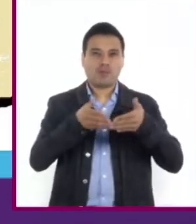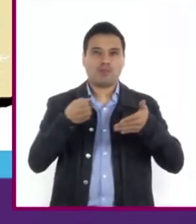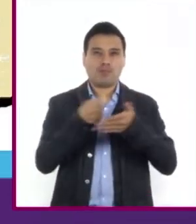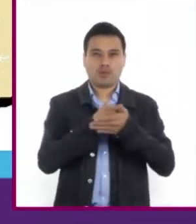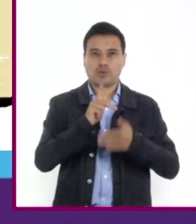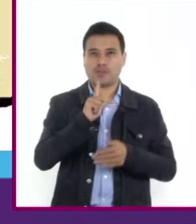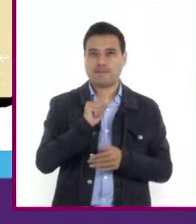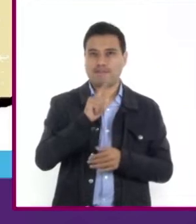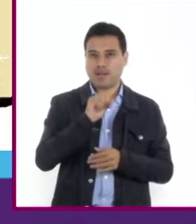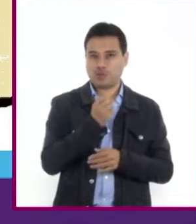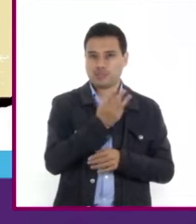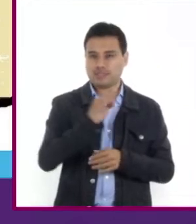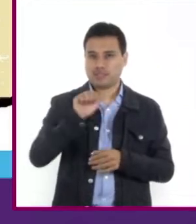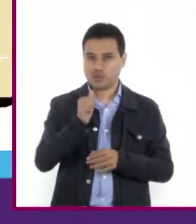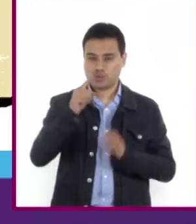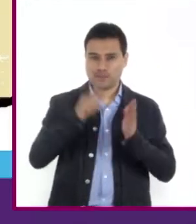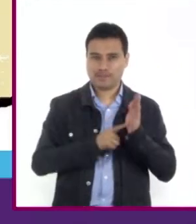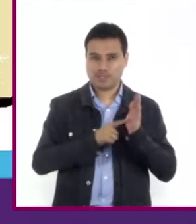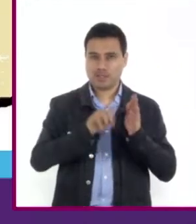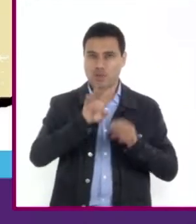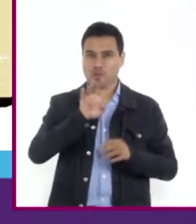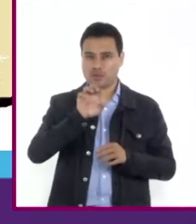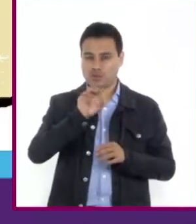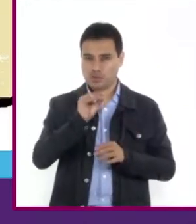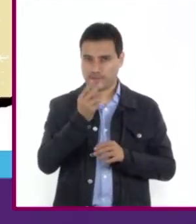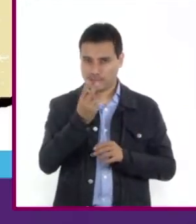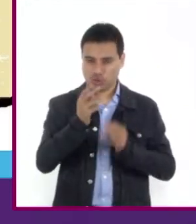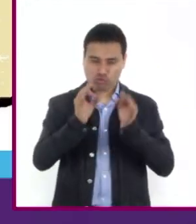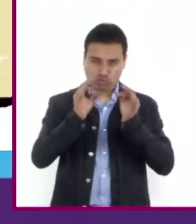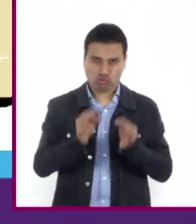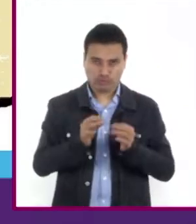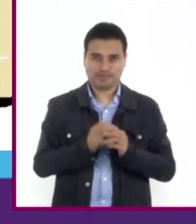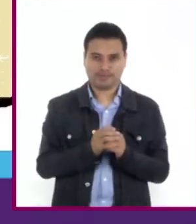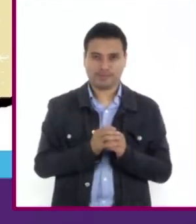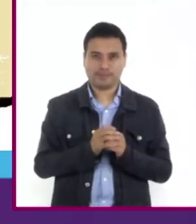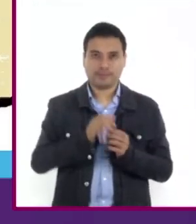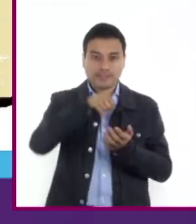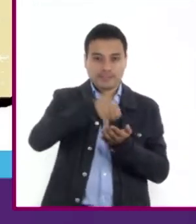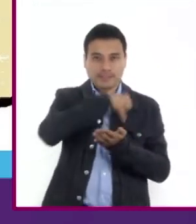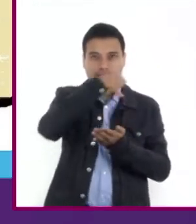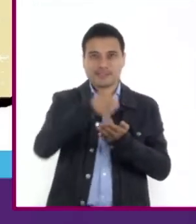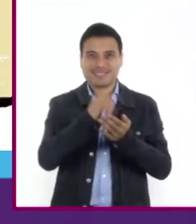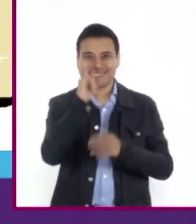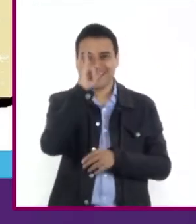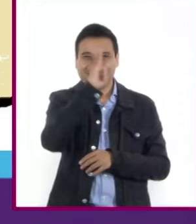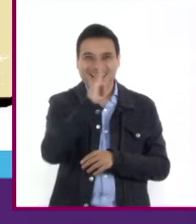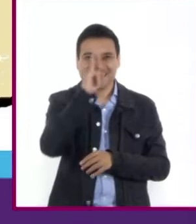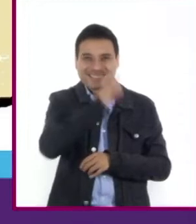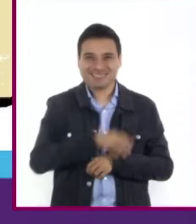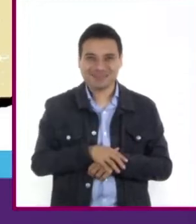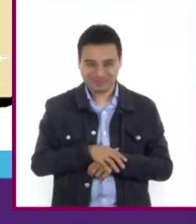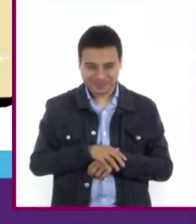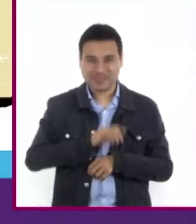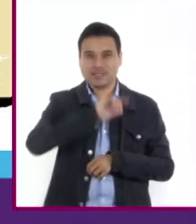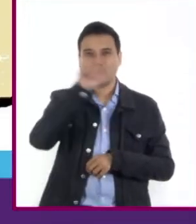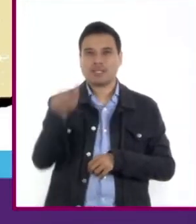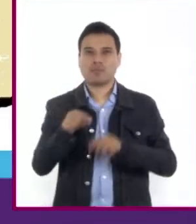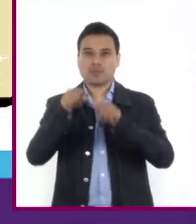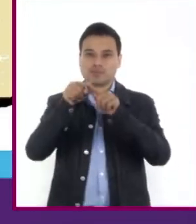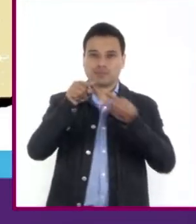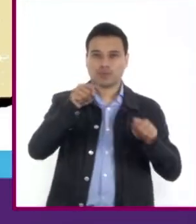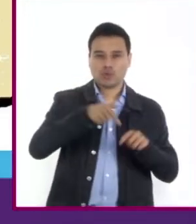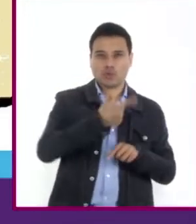de agosto de 1492. Pasó por las Islas Canarias y llegó el 12 de octubre